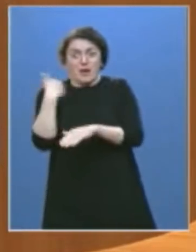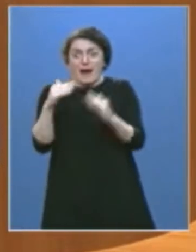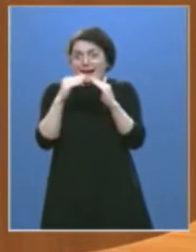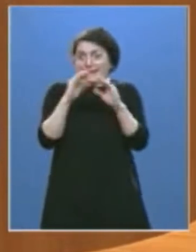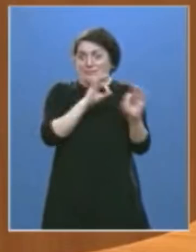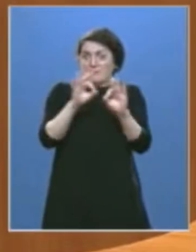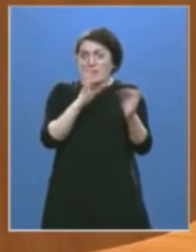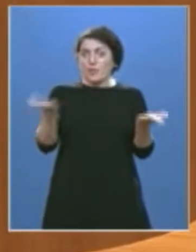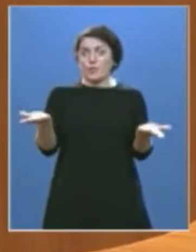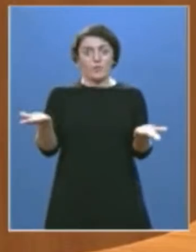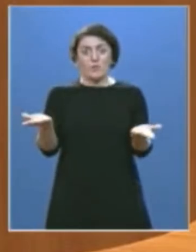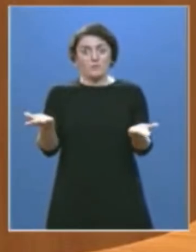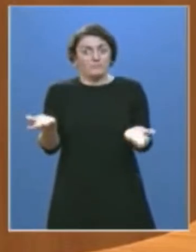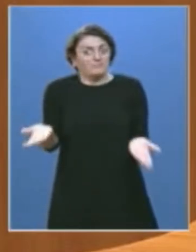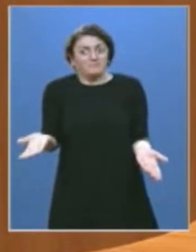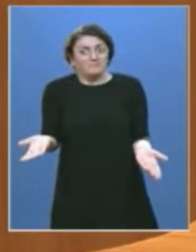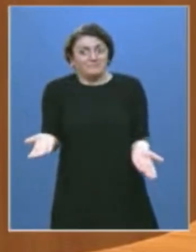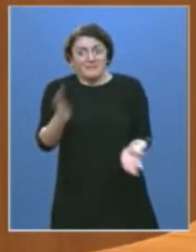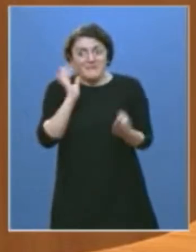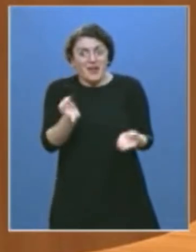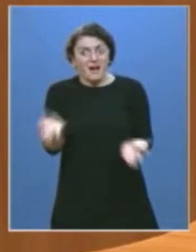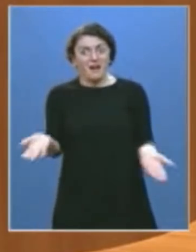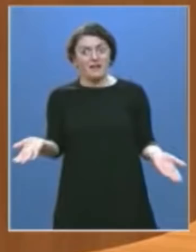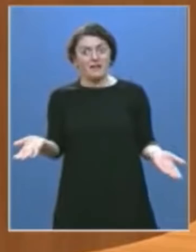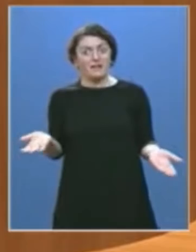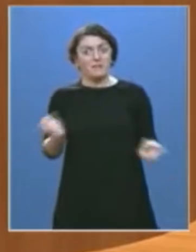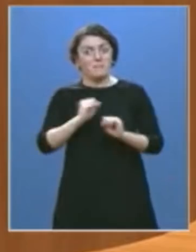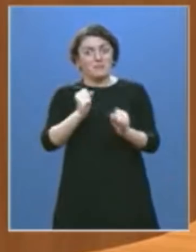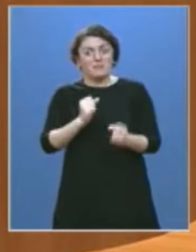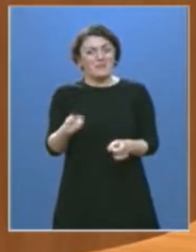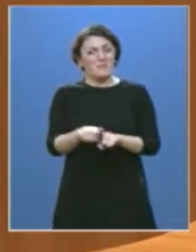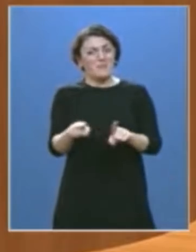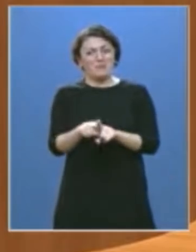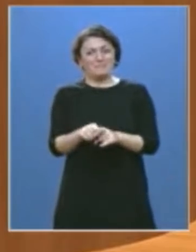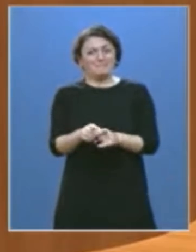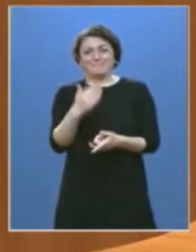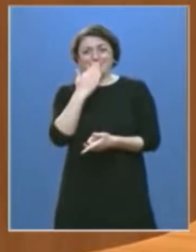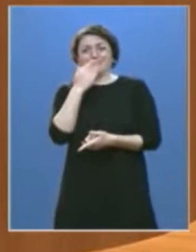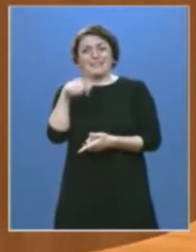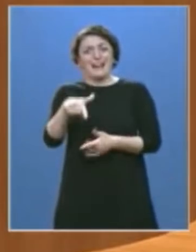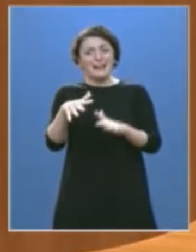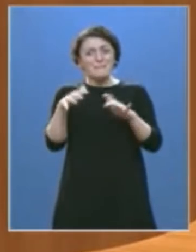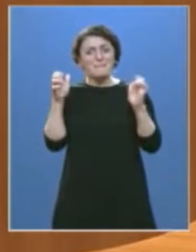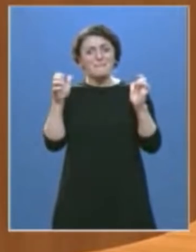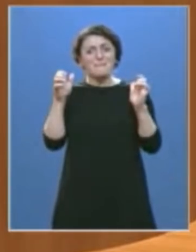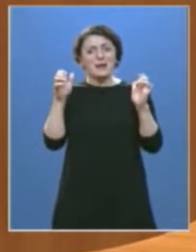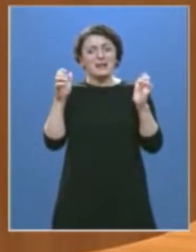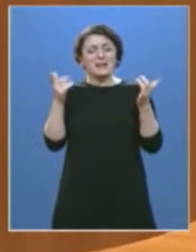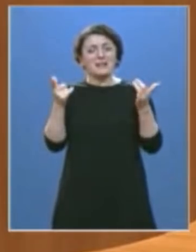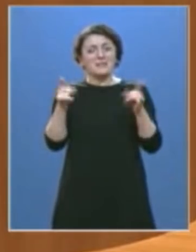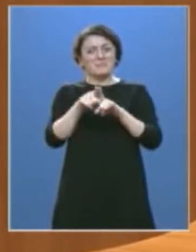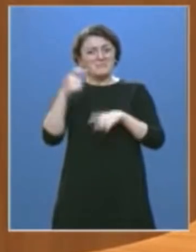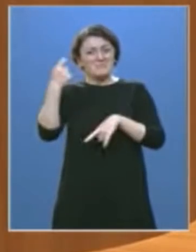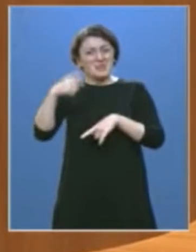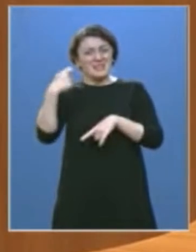ser. De verdade. Nono que sí. É un desdoro para este Parlamento tener un presidente que trae